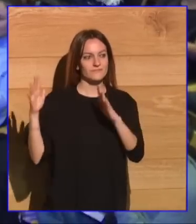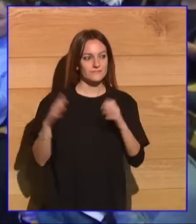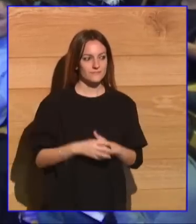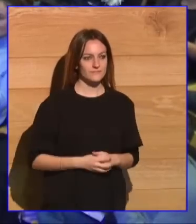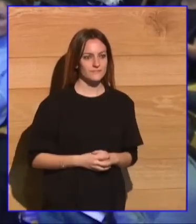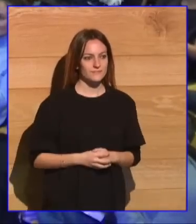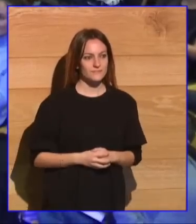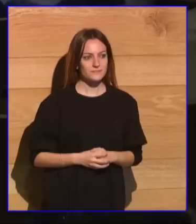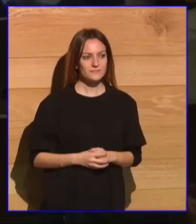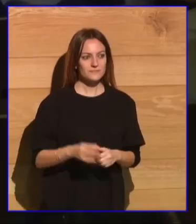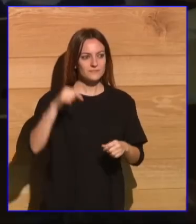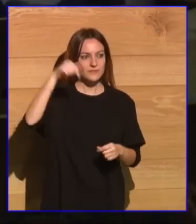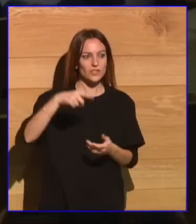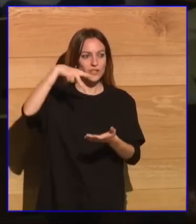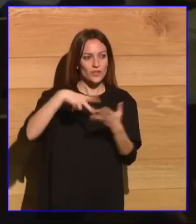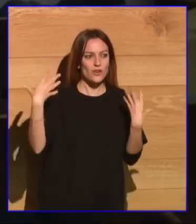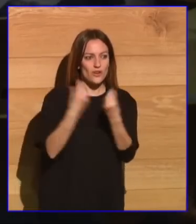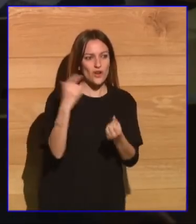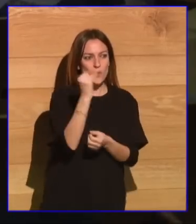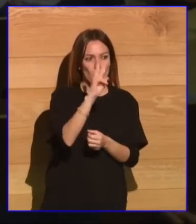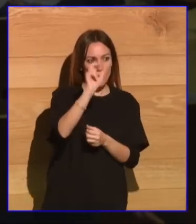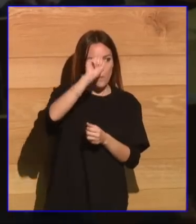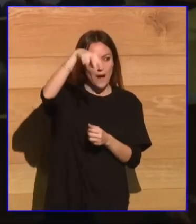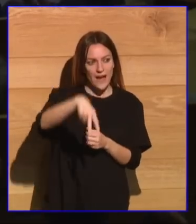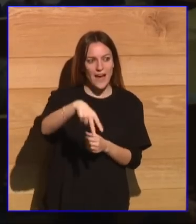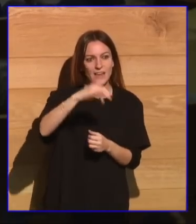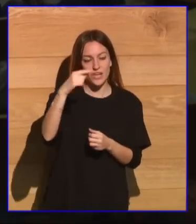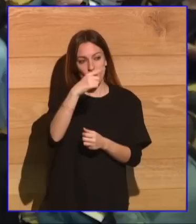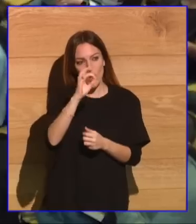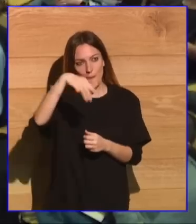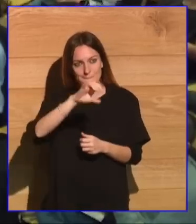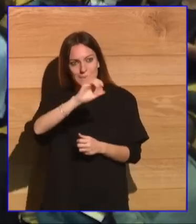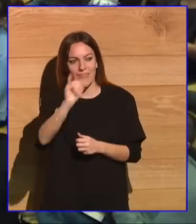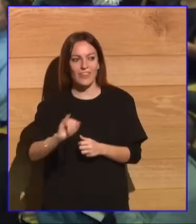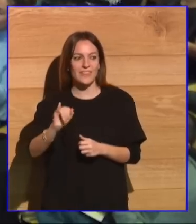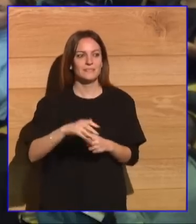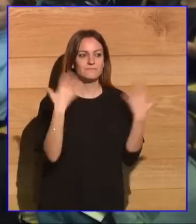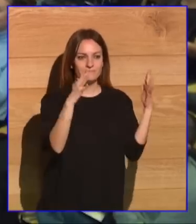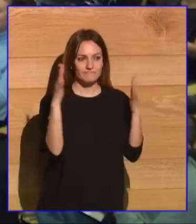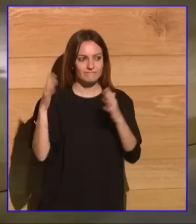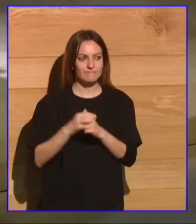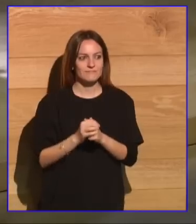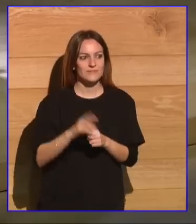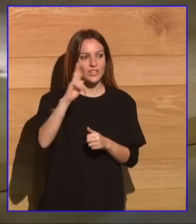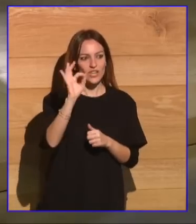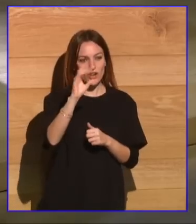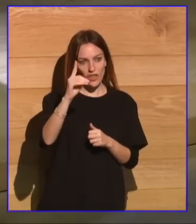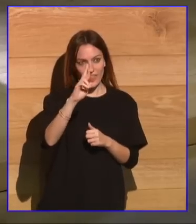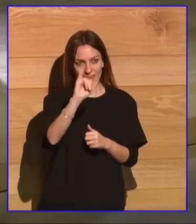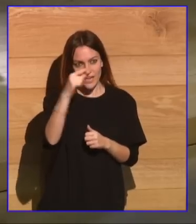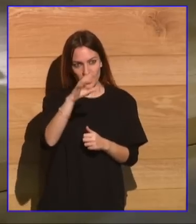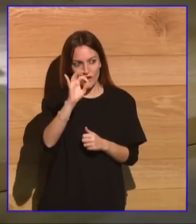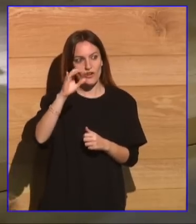¡Vamos, alegría! Hoy está con nosotros Juan Gómez Jurado. ¡Ole! Rodrigo